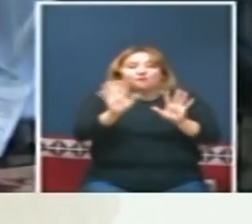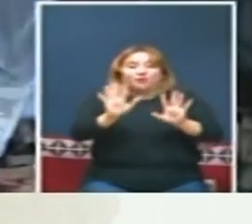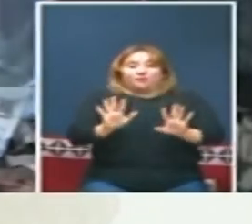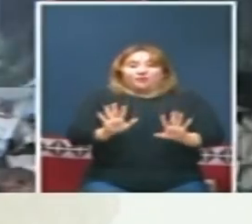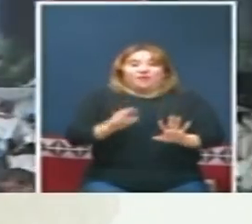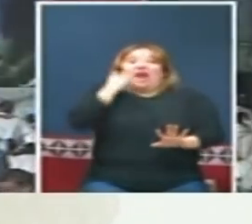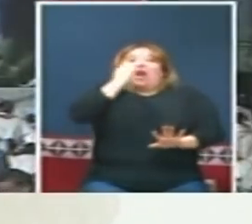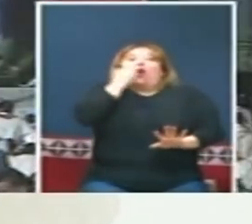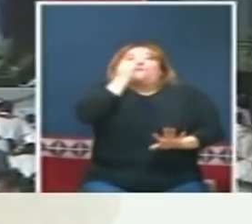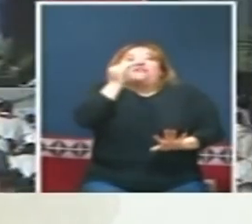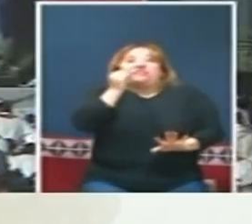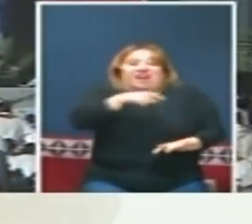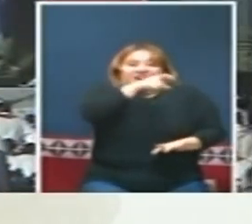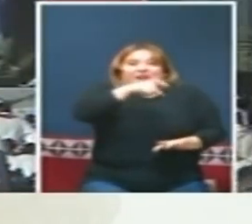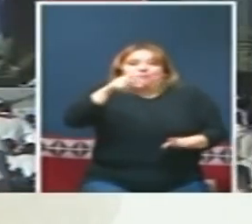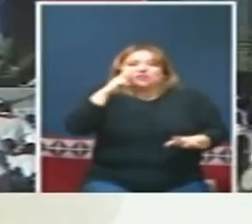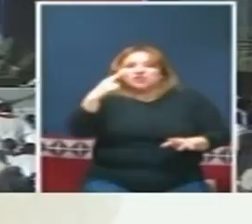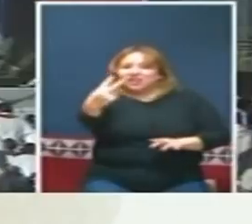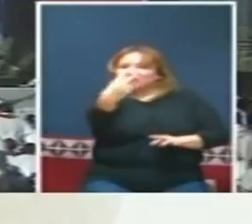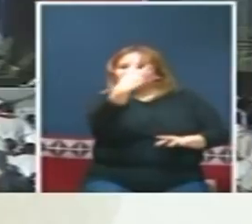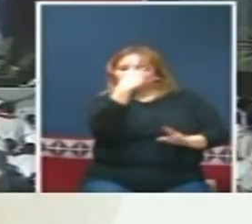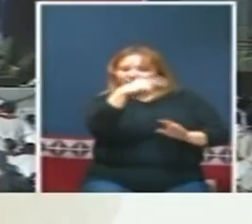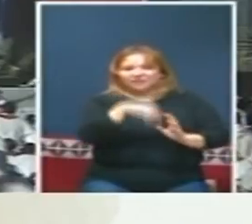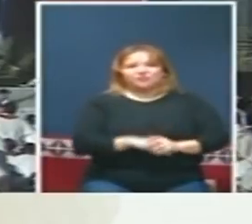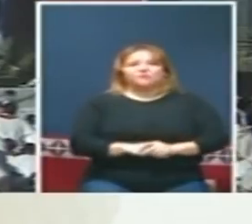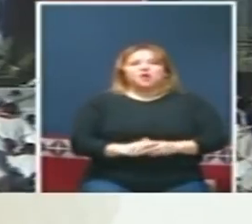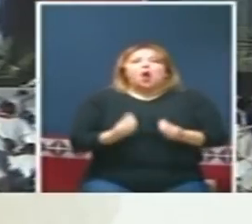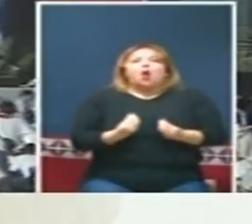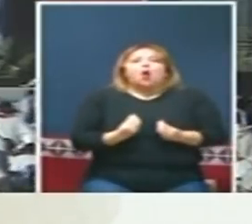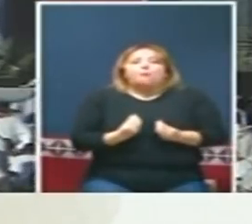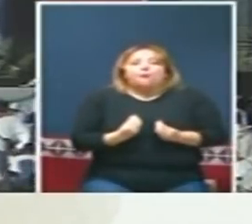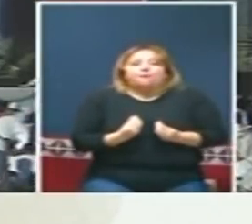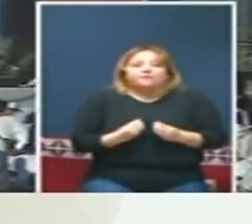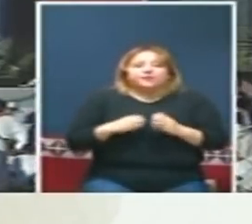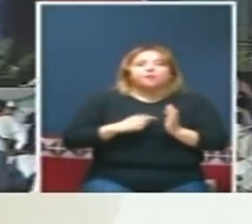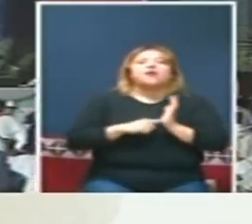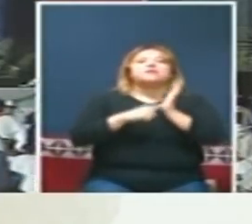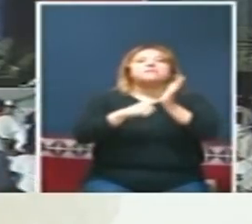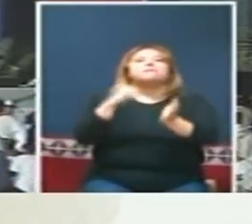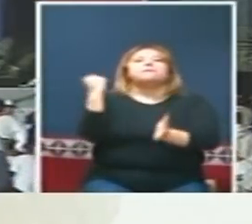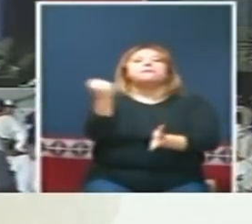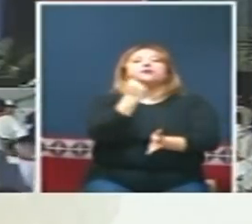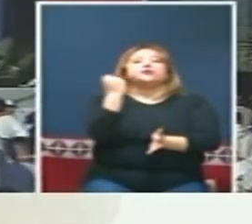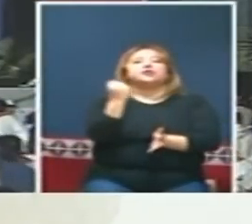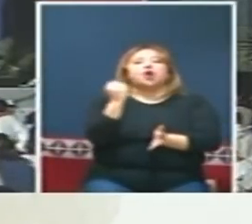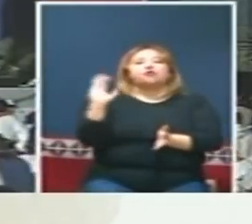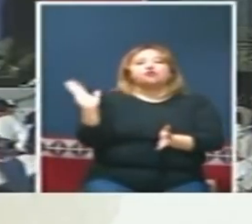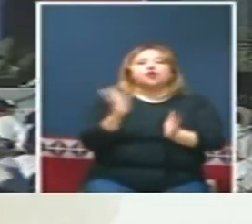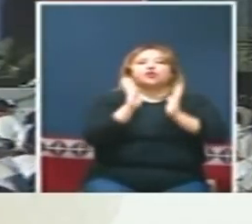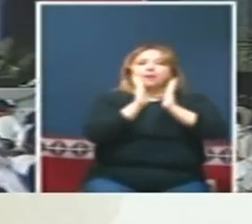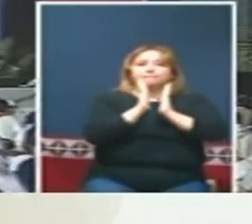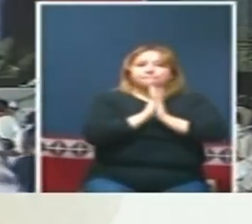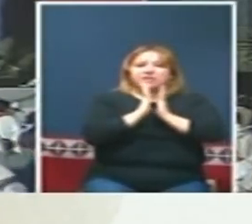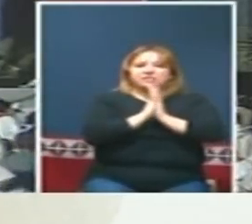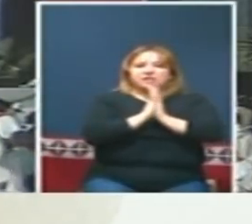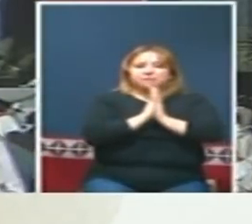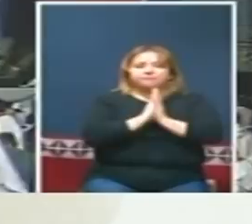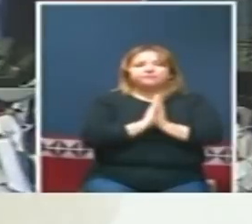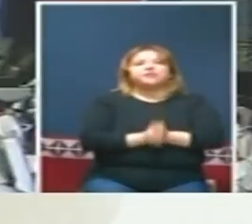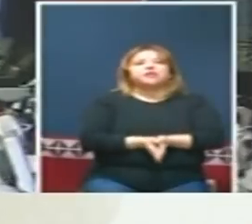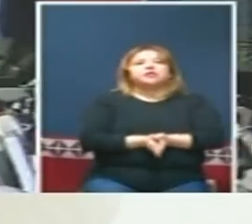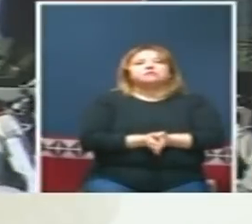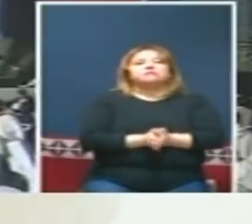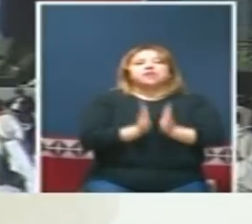a la comunidad, a los que nos siguen, ¿cuál es el momento central de la ceremonia? Como toda misa o celebración, ¿no?, el momento central,